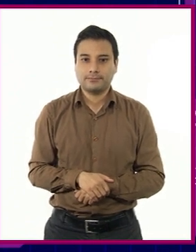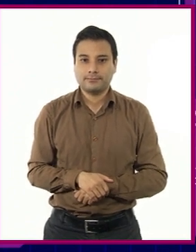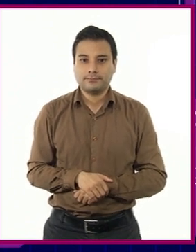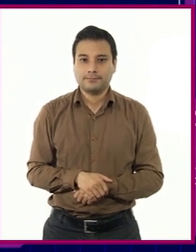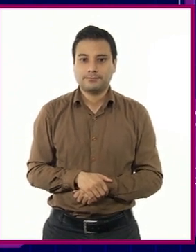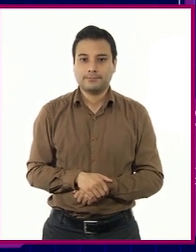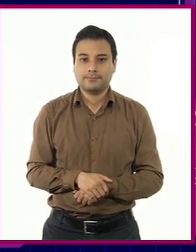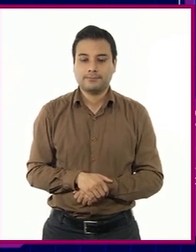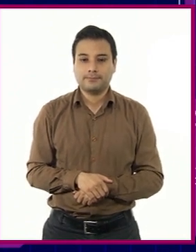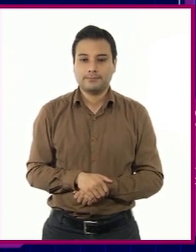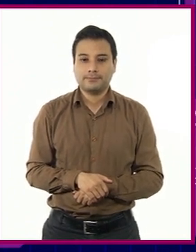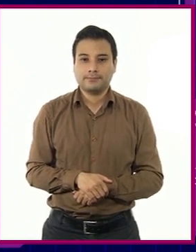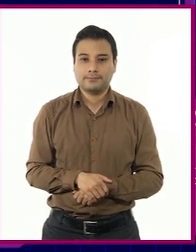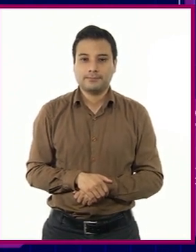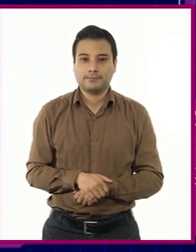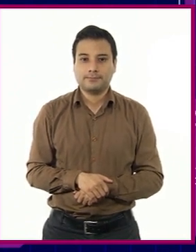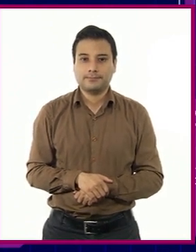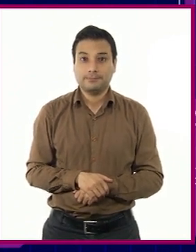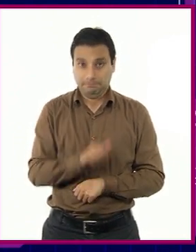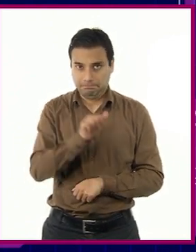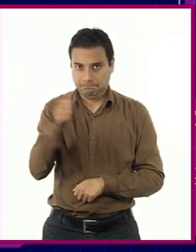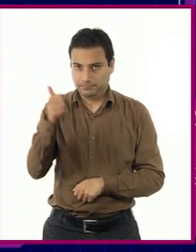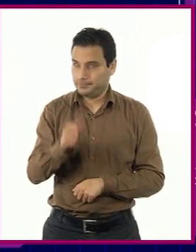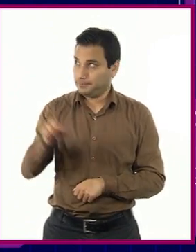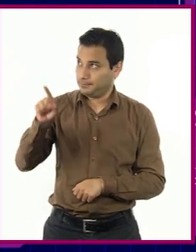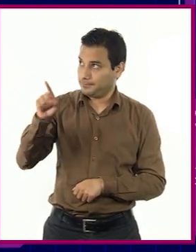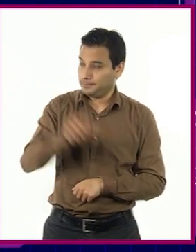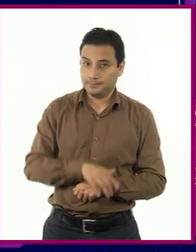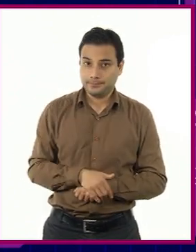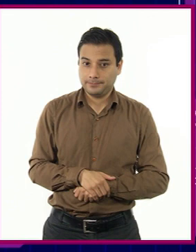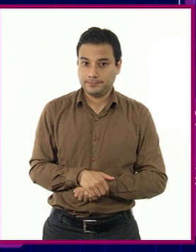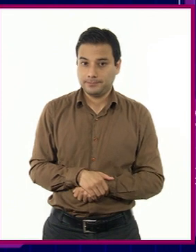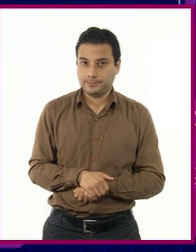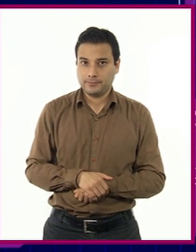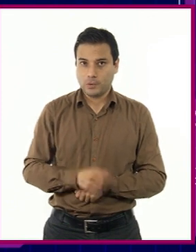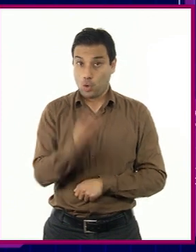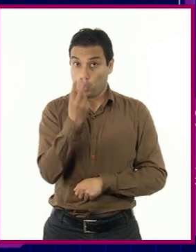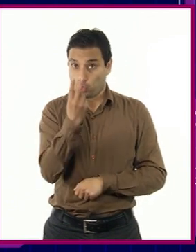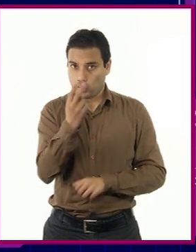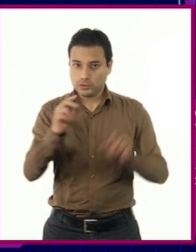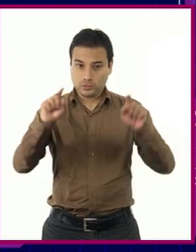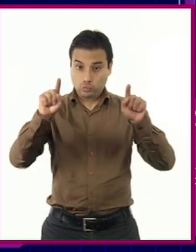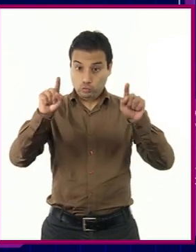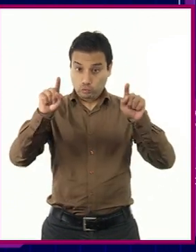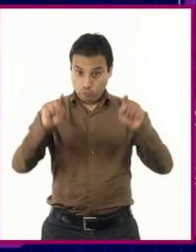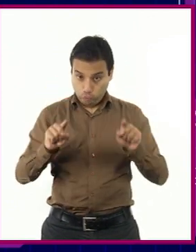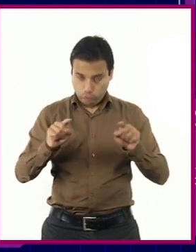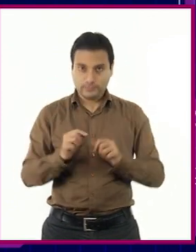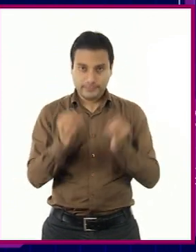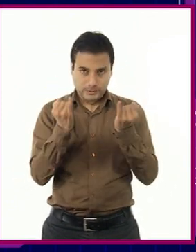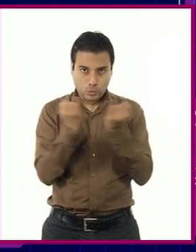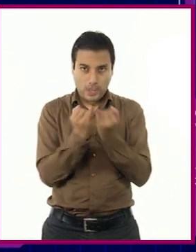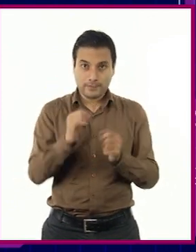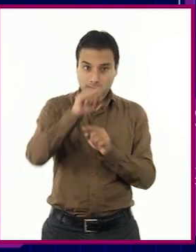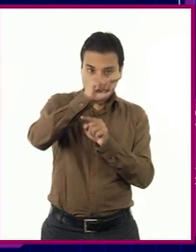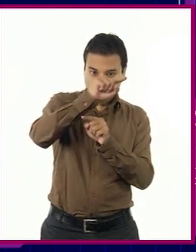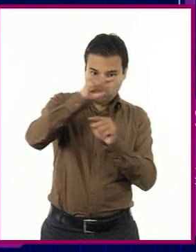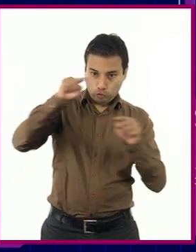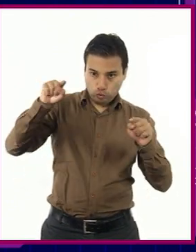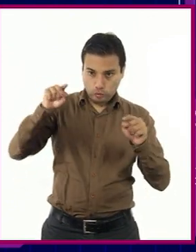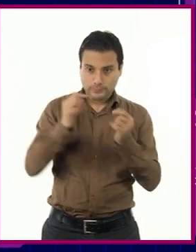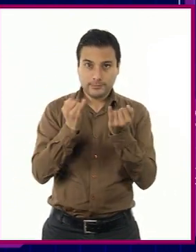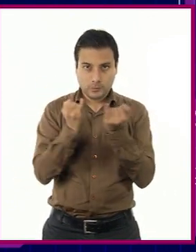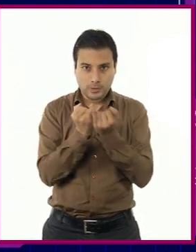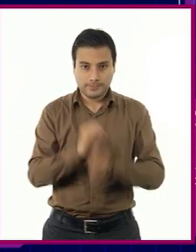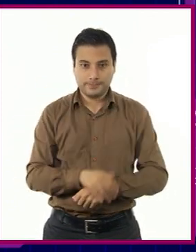y una menor. El rectángulo tiene 2 pares de lados iguales. Sus ángulos interiores, al igual